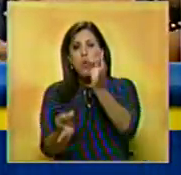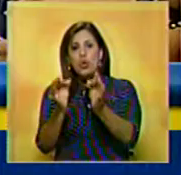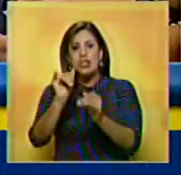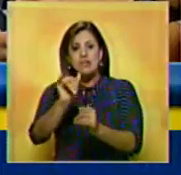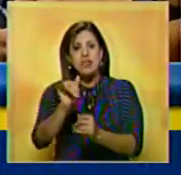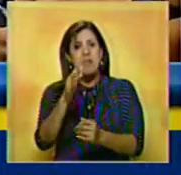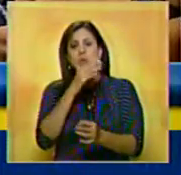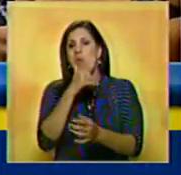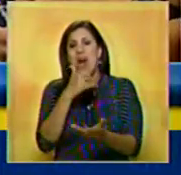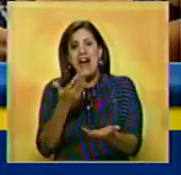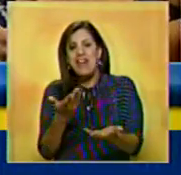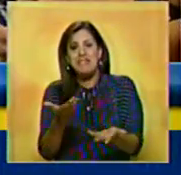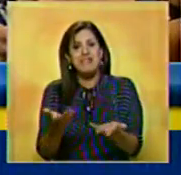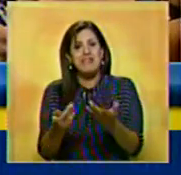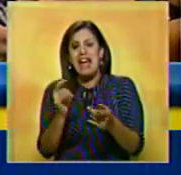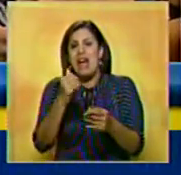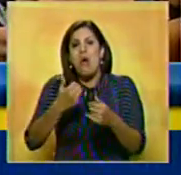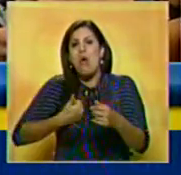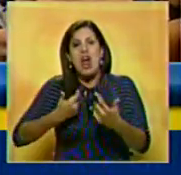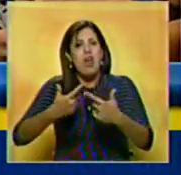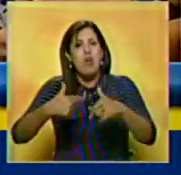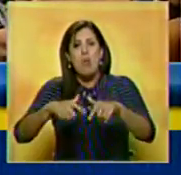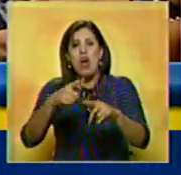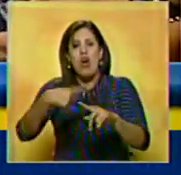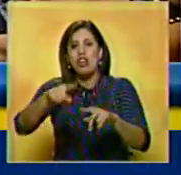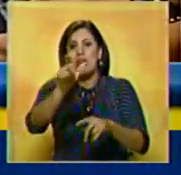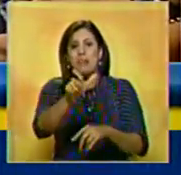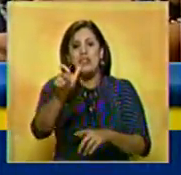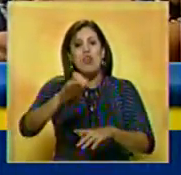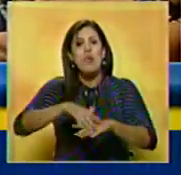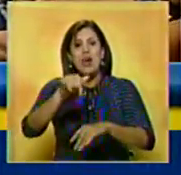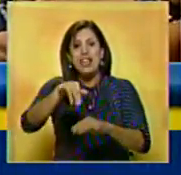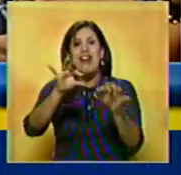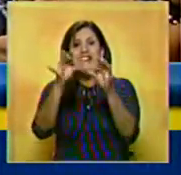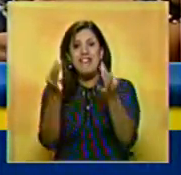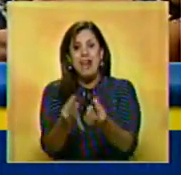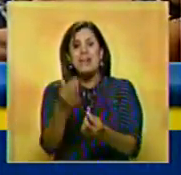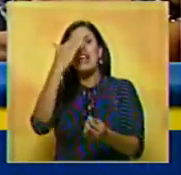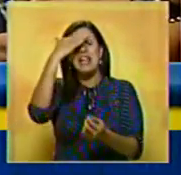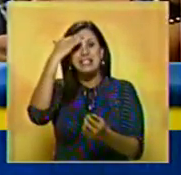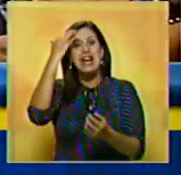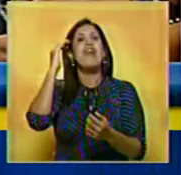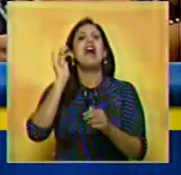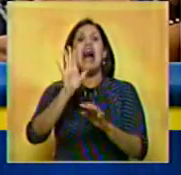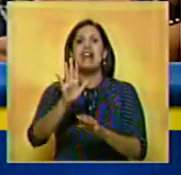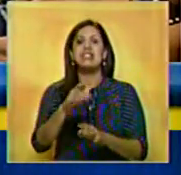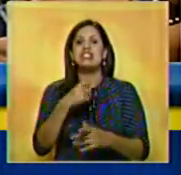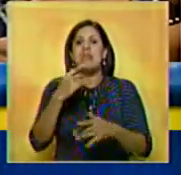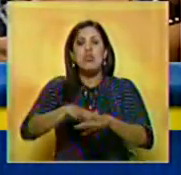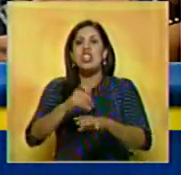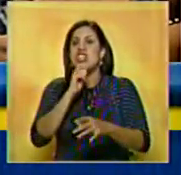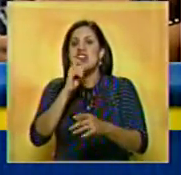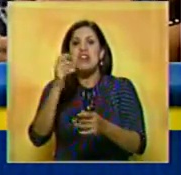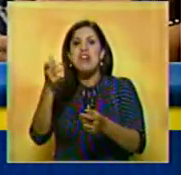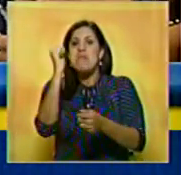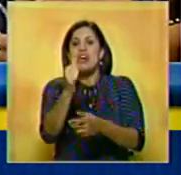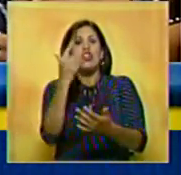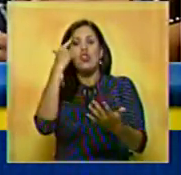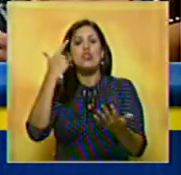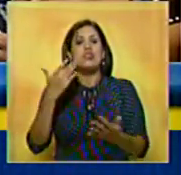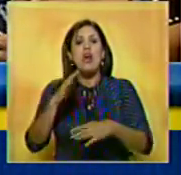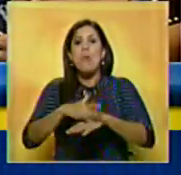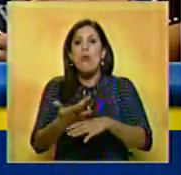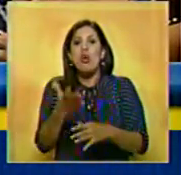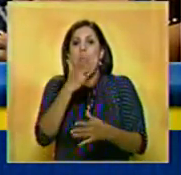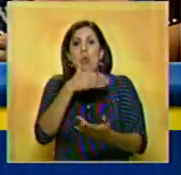en ese, no se hará justicia en ninguno de los casos, porque aquí hay familiares que saben que esos quedan así, que son casos que quedan así,